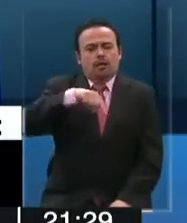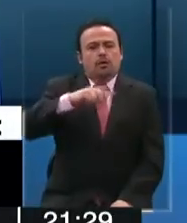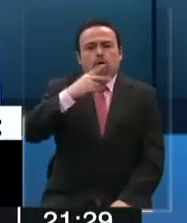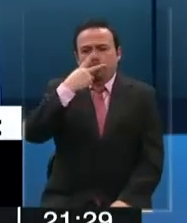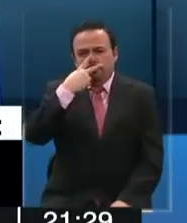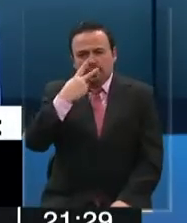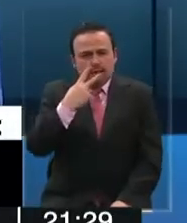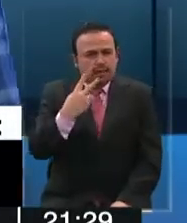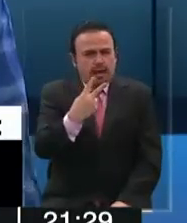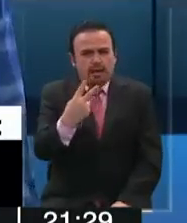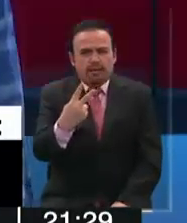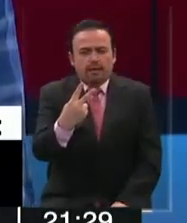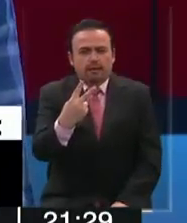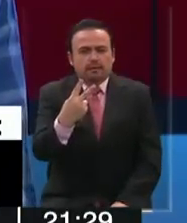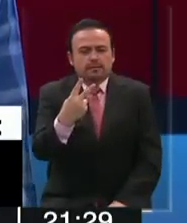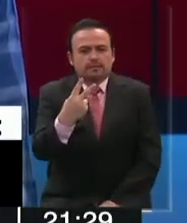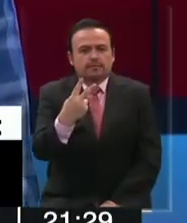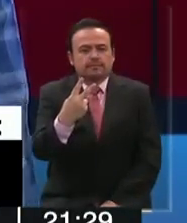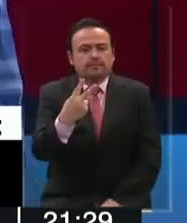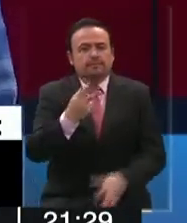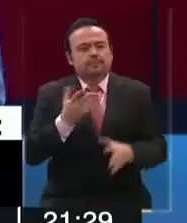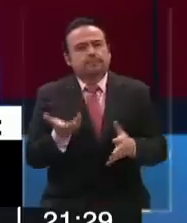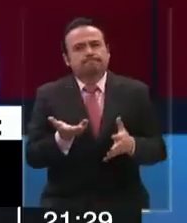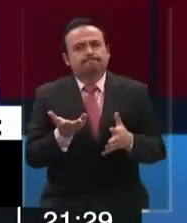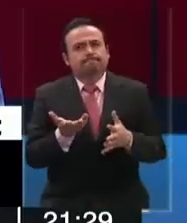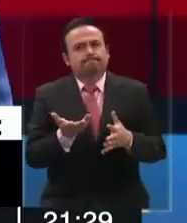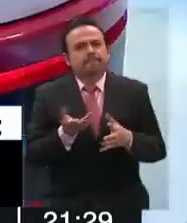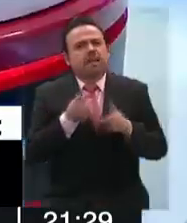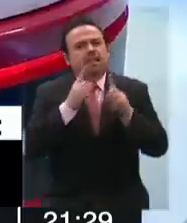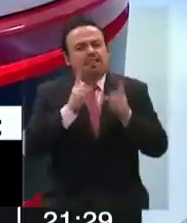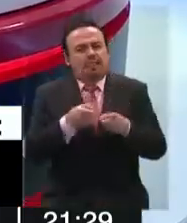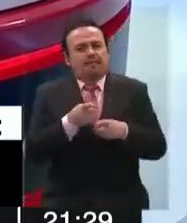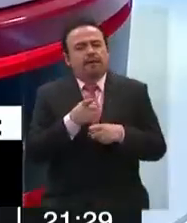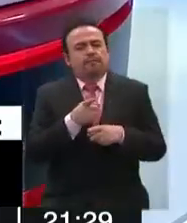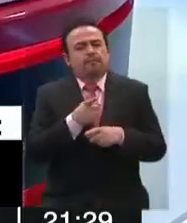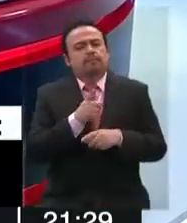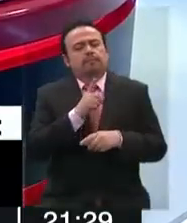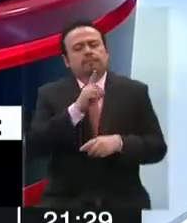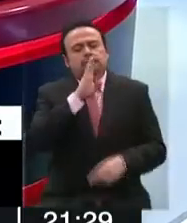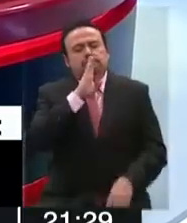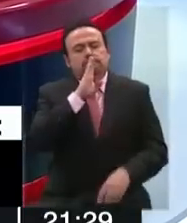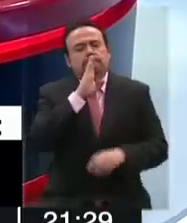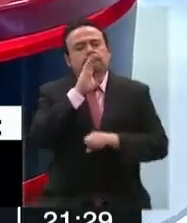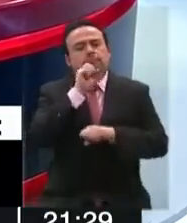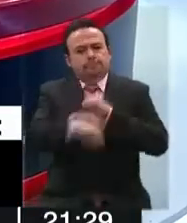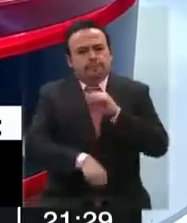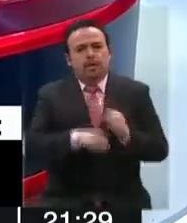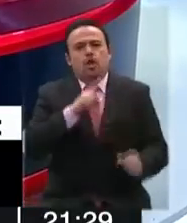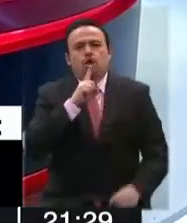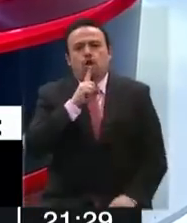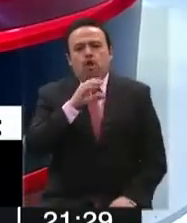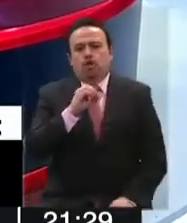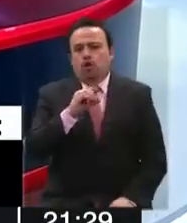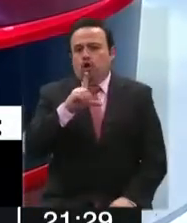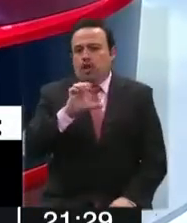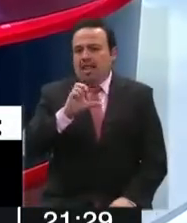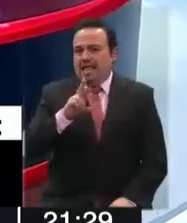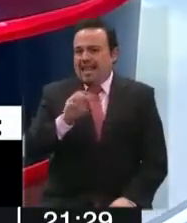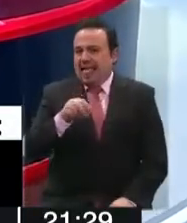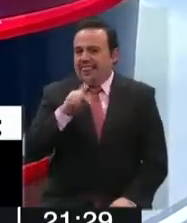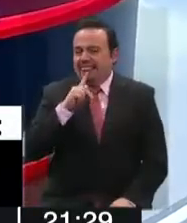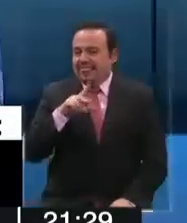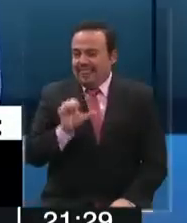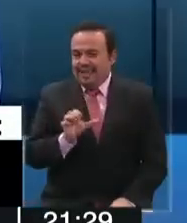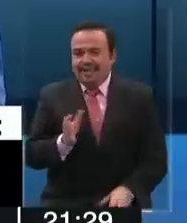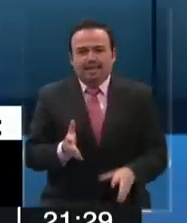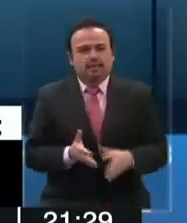que sea eh tolerante No tiene que convertirse en el elemento